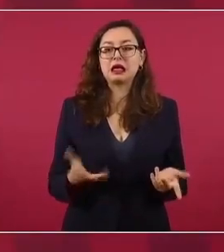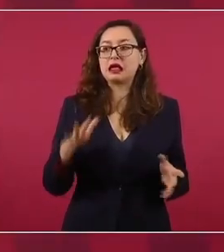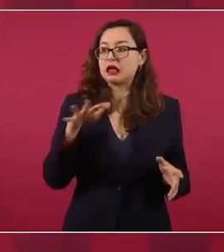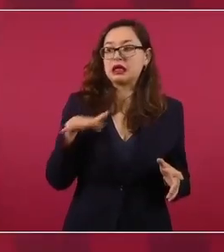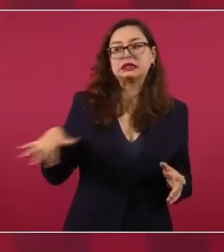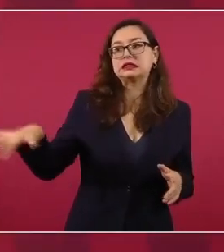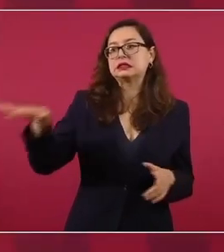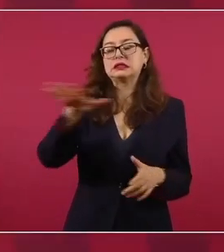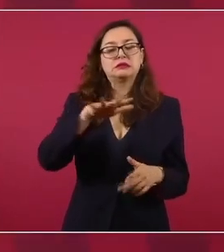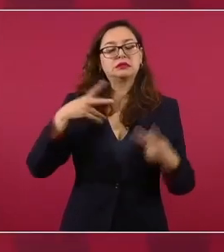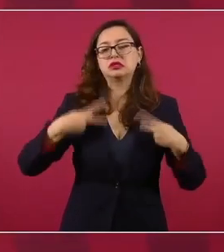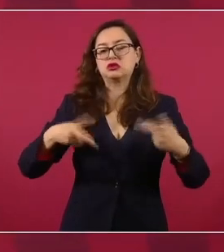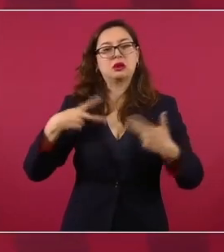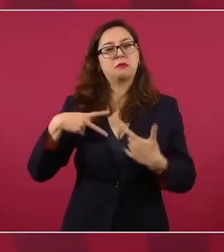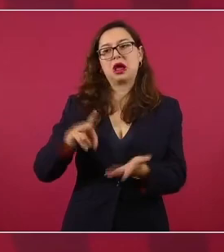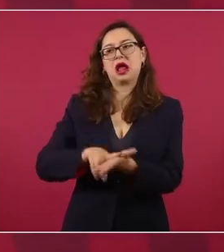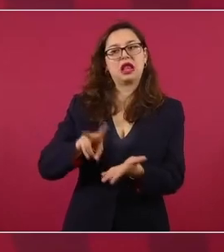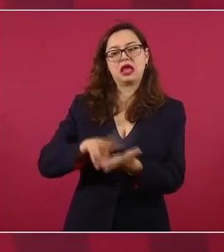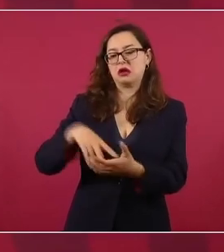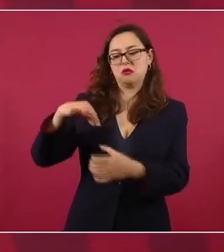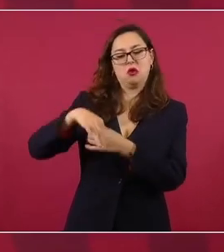valen lo mismo.